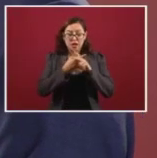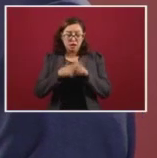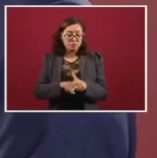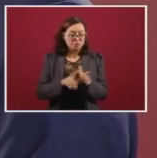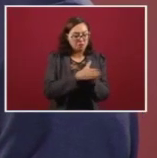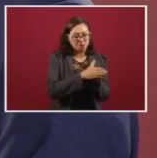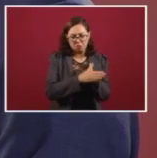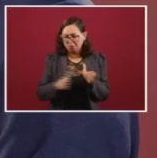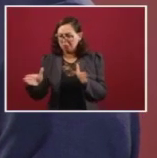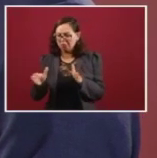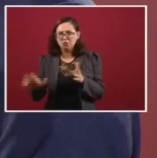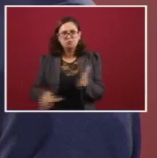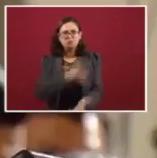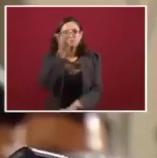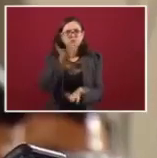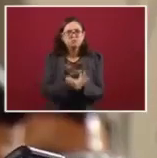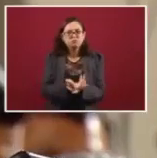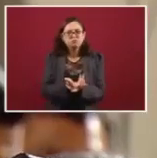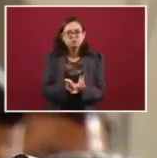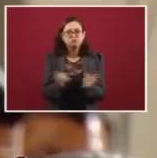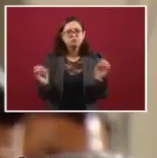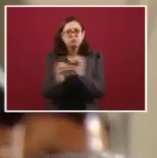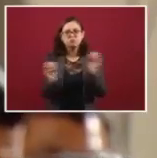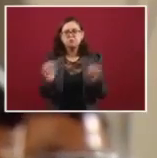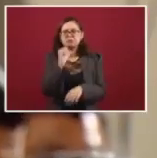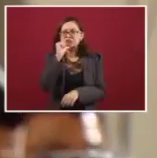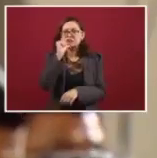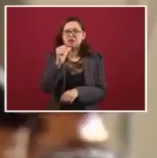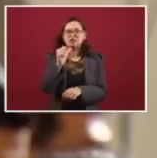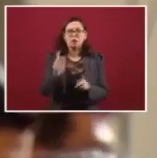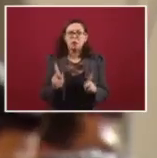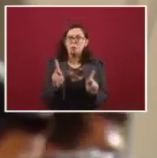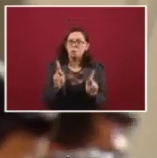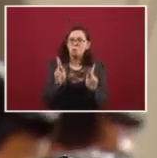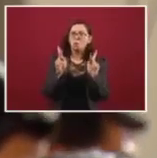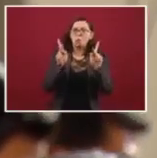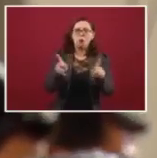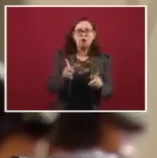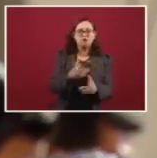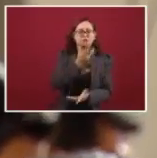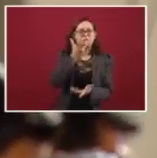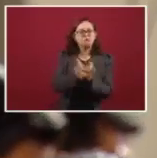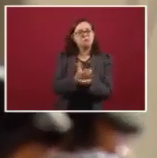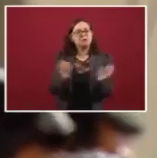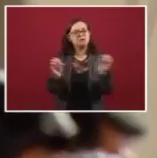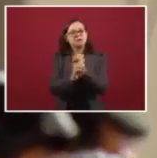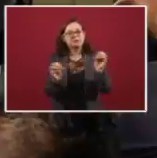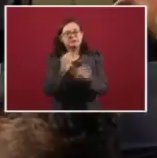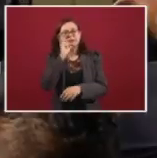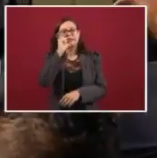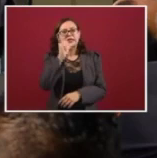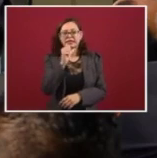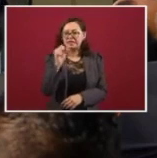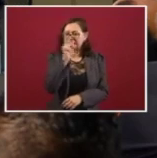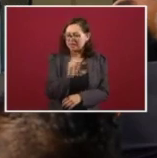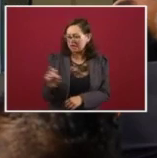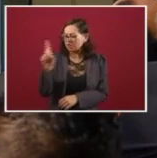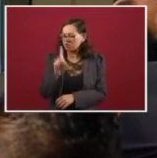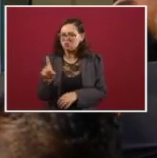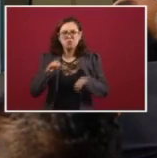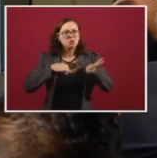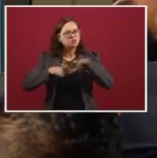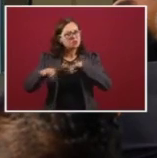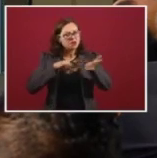No hay puentes como los de Guadalupe Reyes. Sábados y domingos forman parte de su agenda